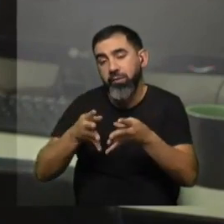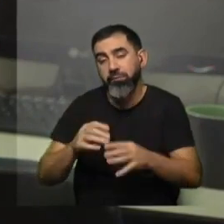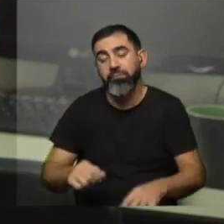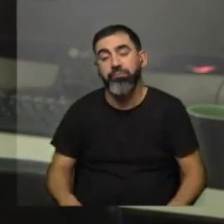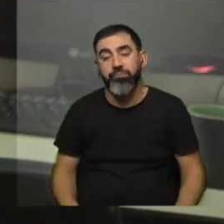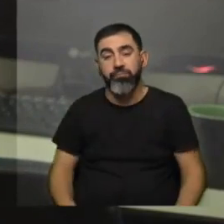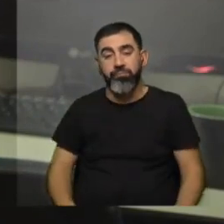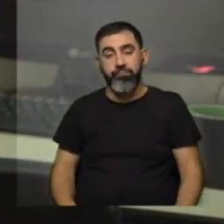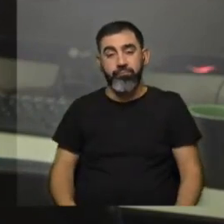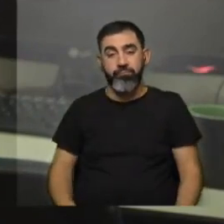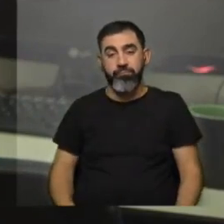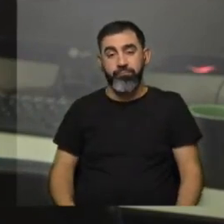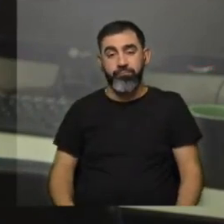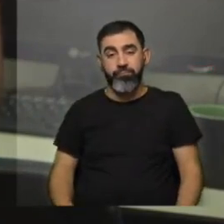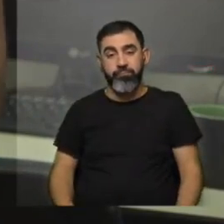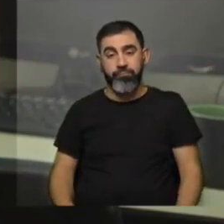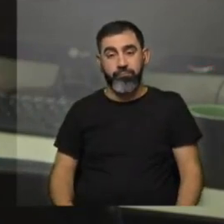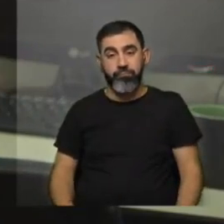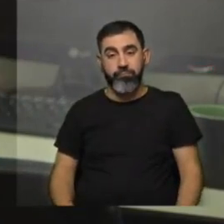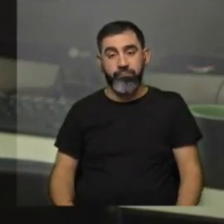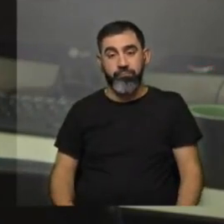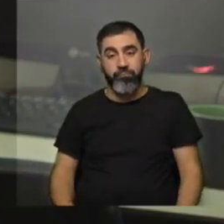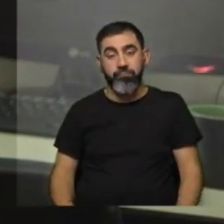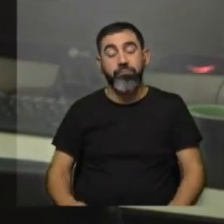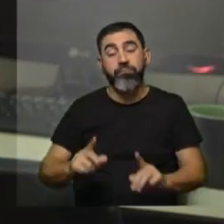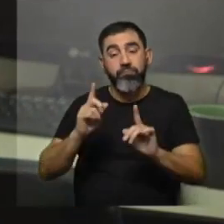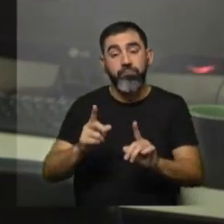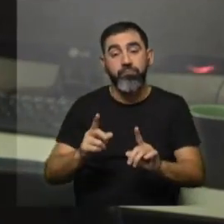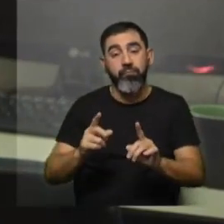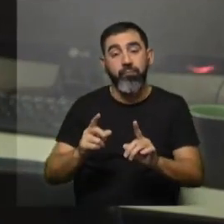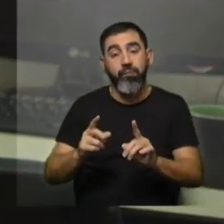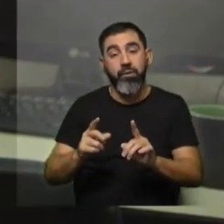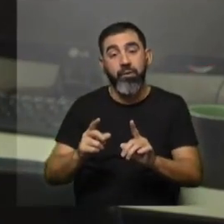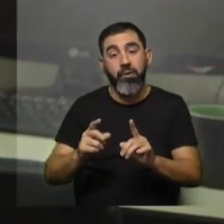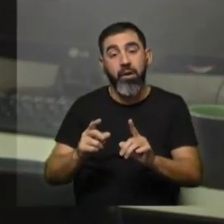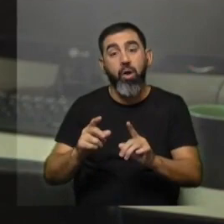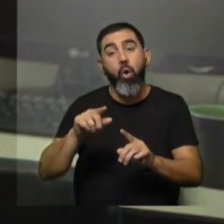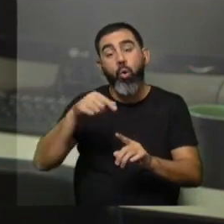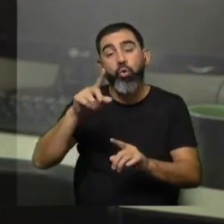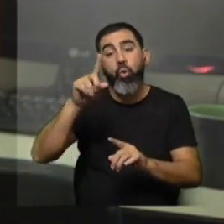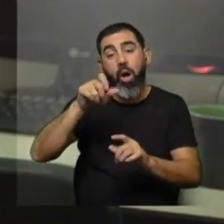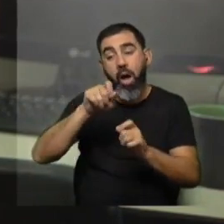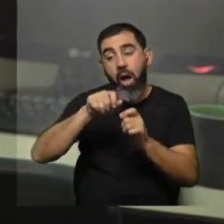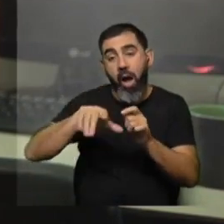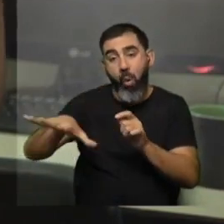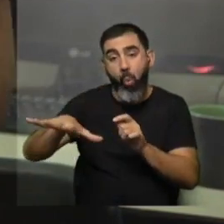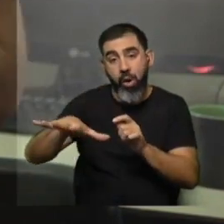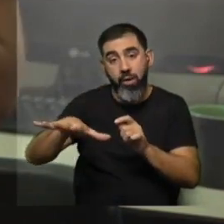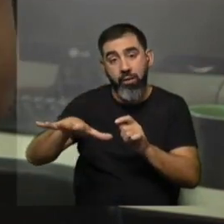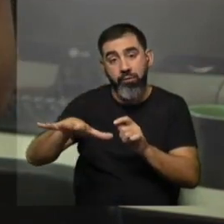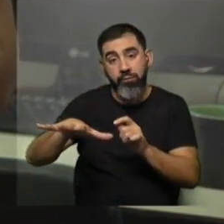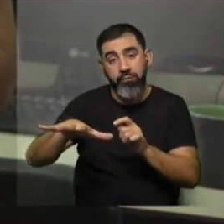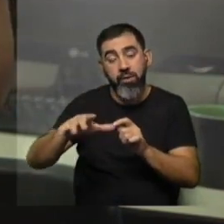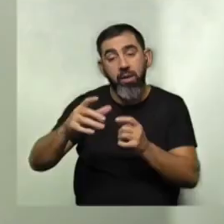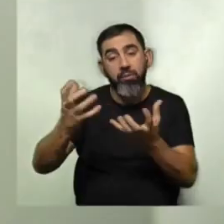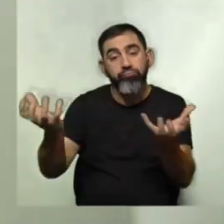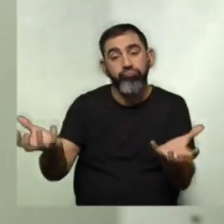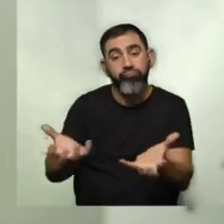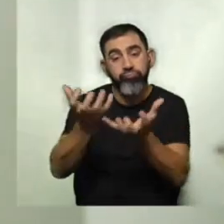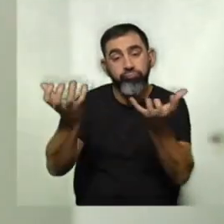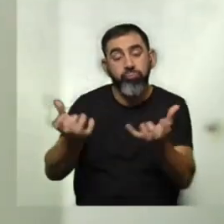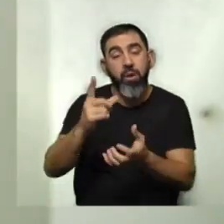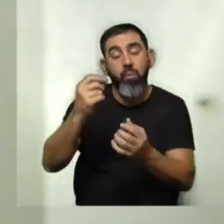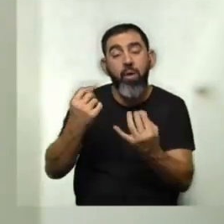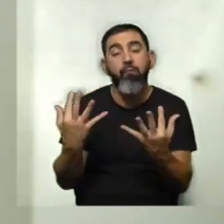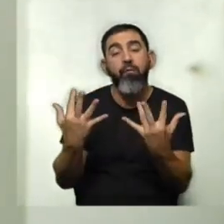investigación. Bueno, después tenemos también equipos que destilan agua y para este caso lo que se hace es calentar el agua para producir